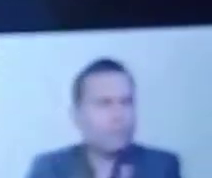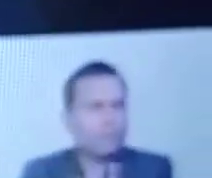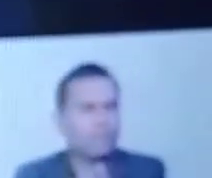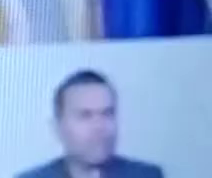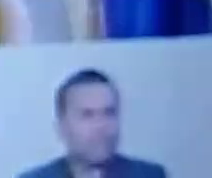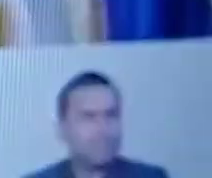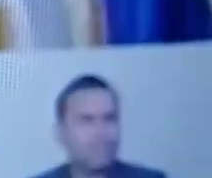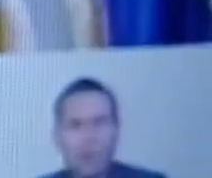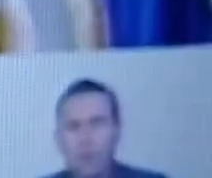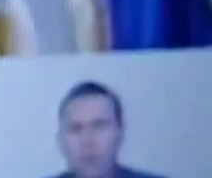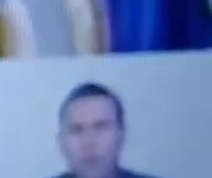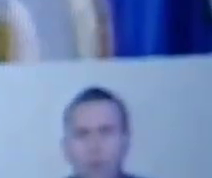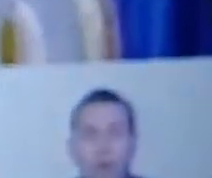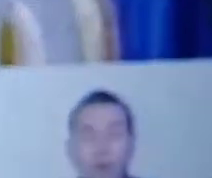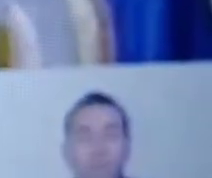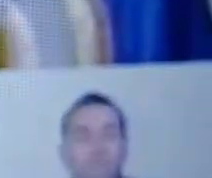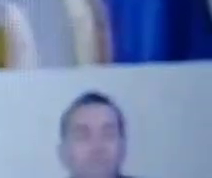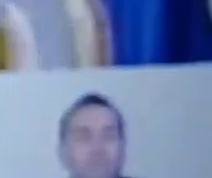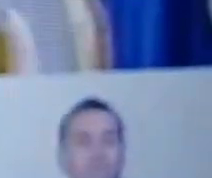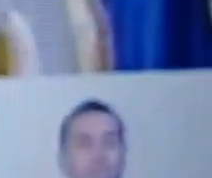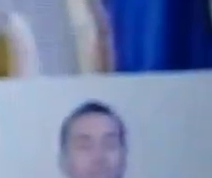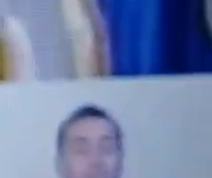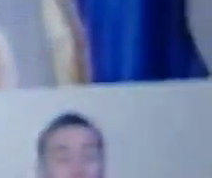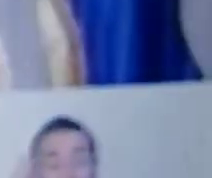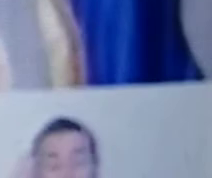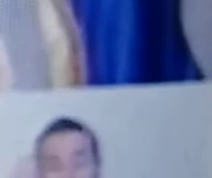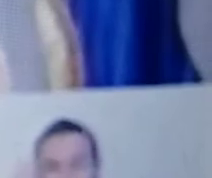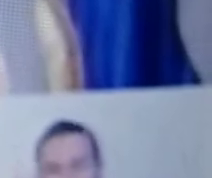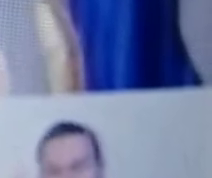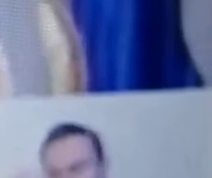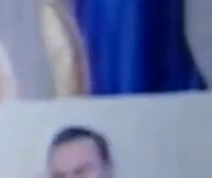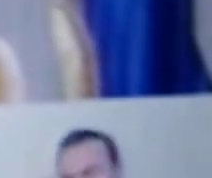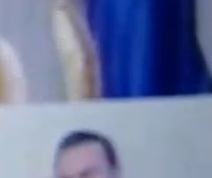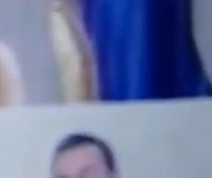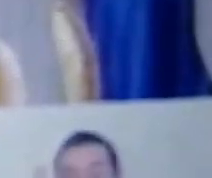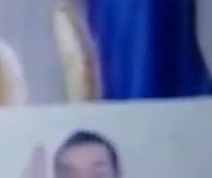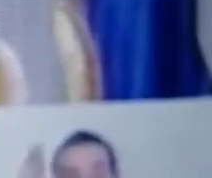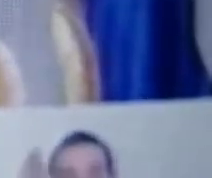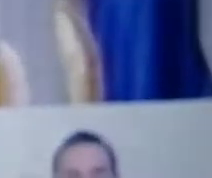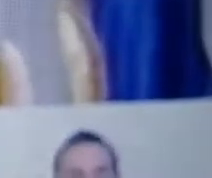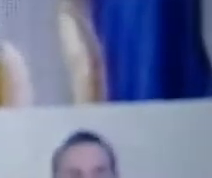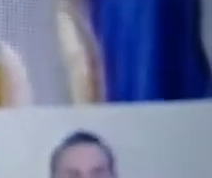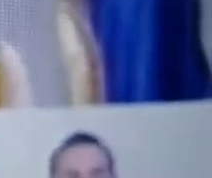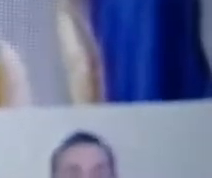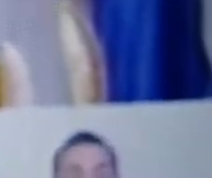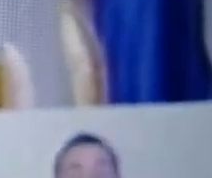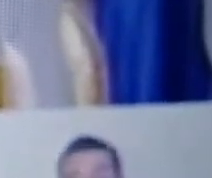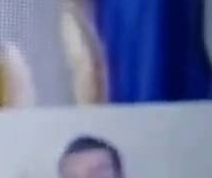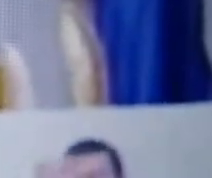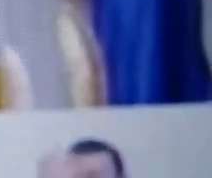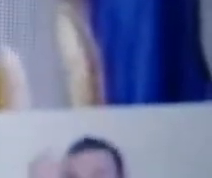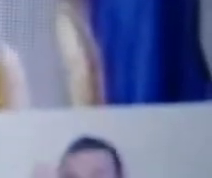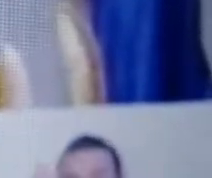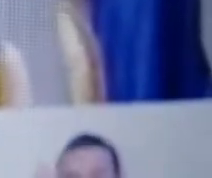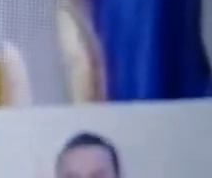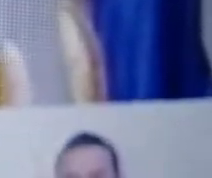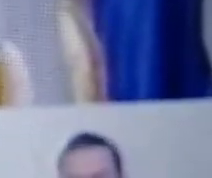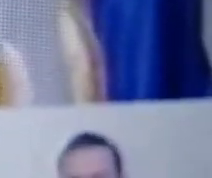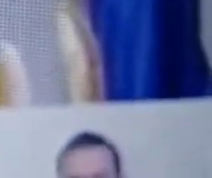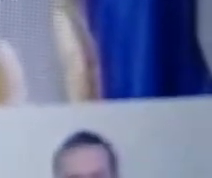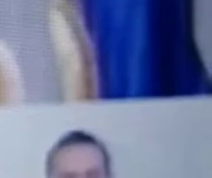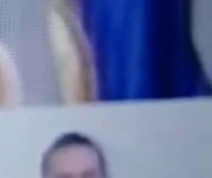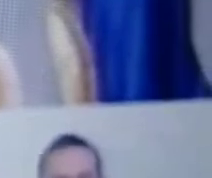artístico. Los Roaring Twenties, una década en donde la humanidad pensaba en el futuro que quería y trabajaba para lograrlo. Nació de una crisis